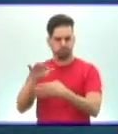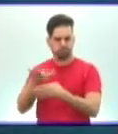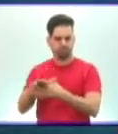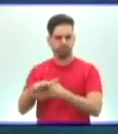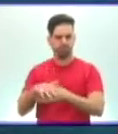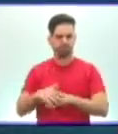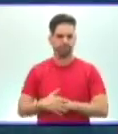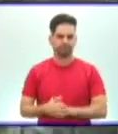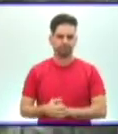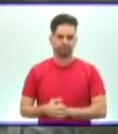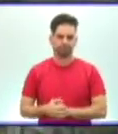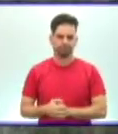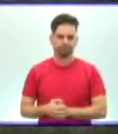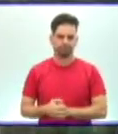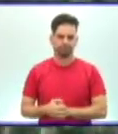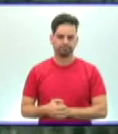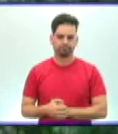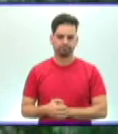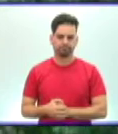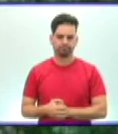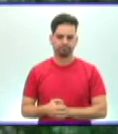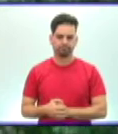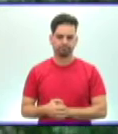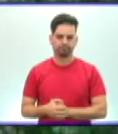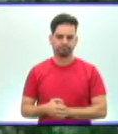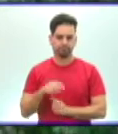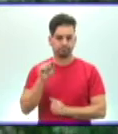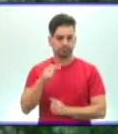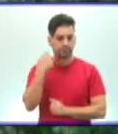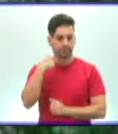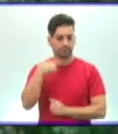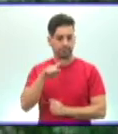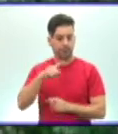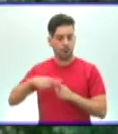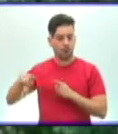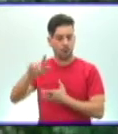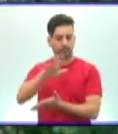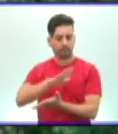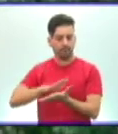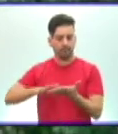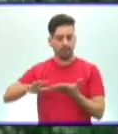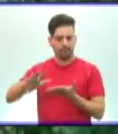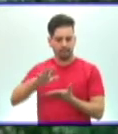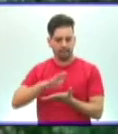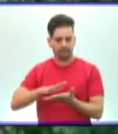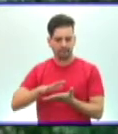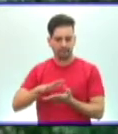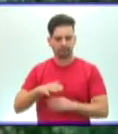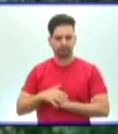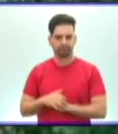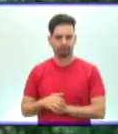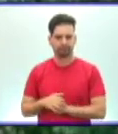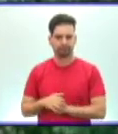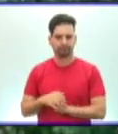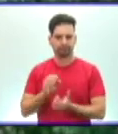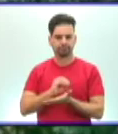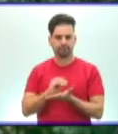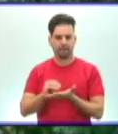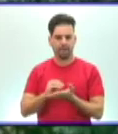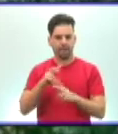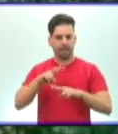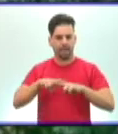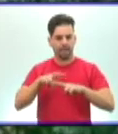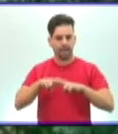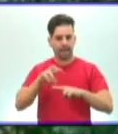de La Habana. También se incluye otra área del litoral costero de la ciudad, desde Cojímar hasta